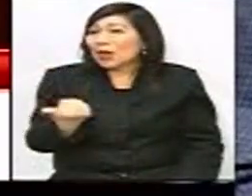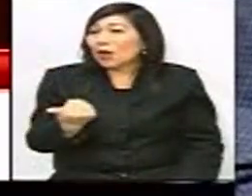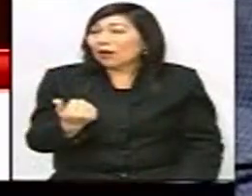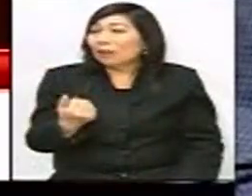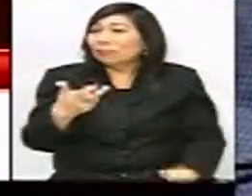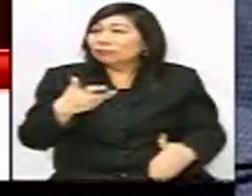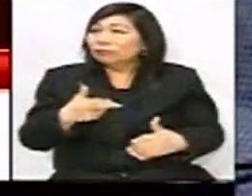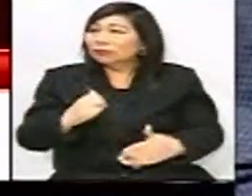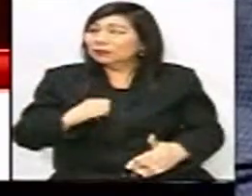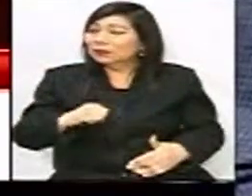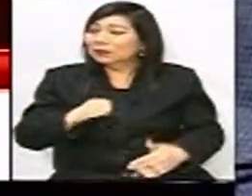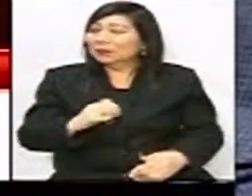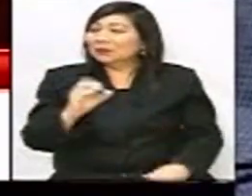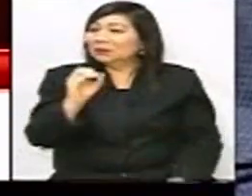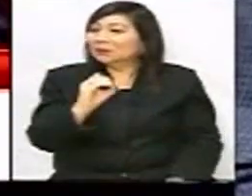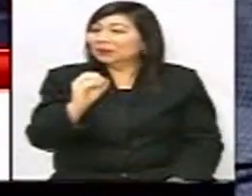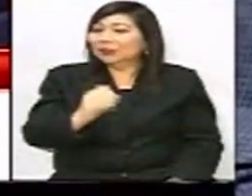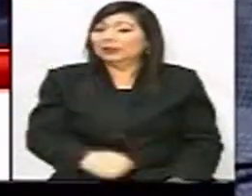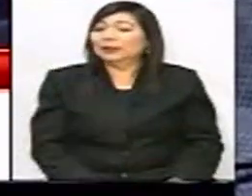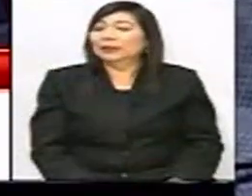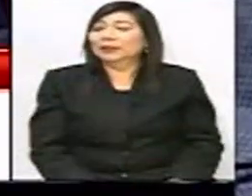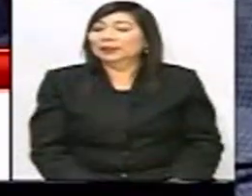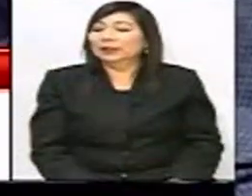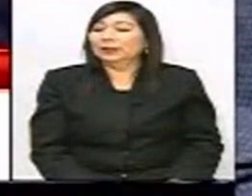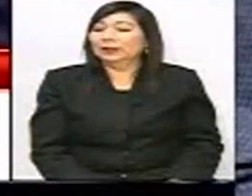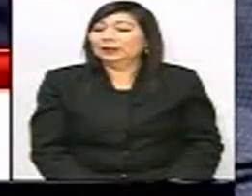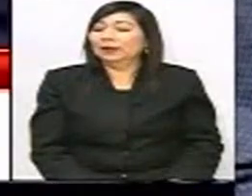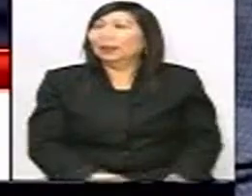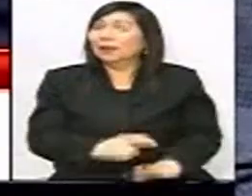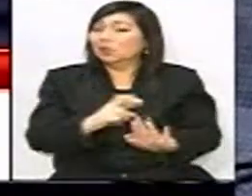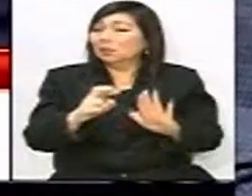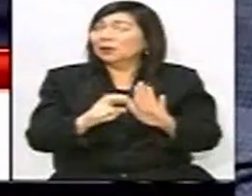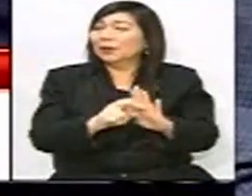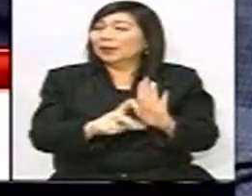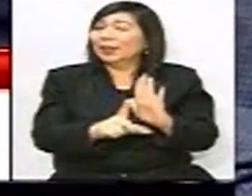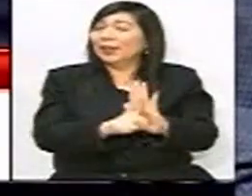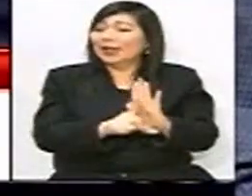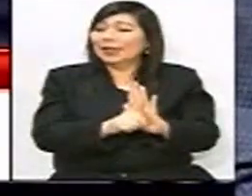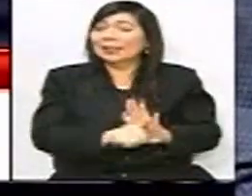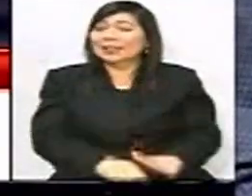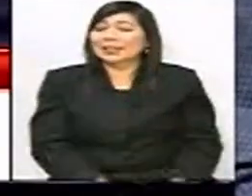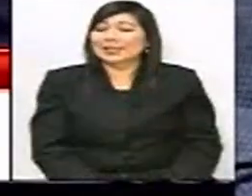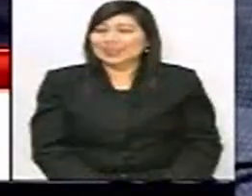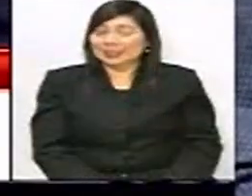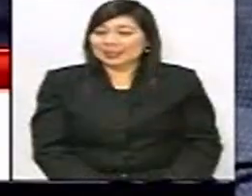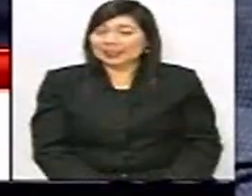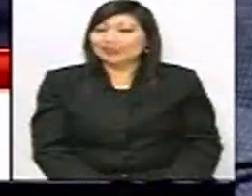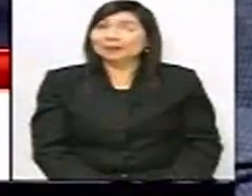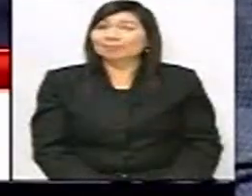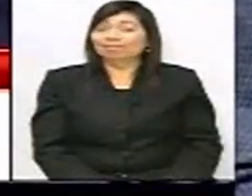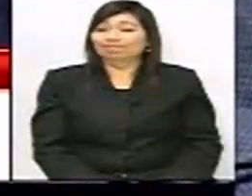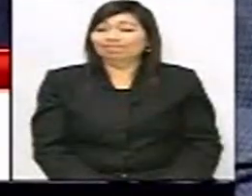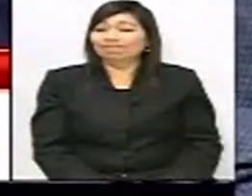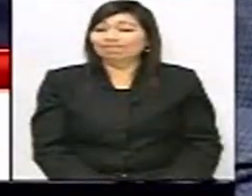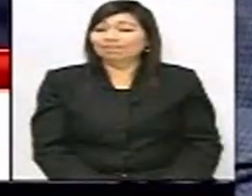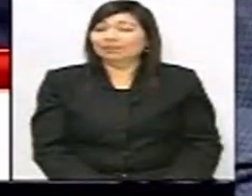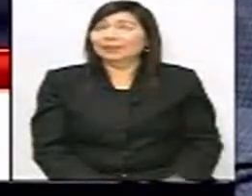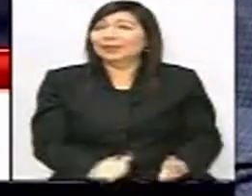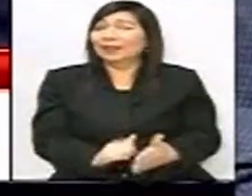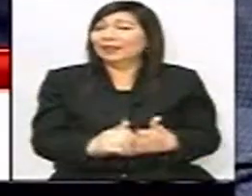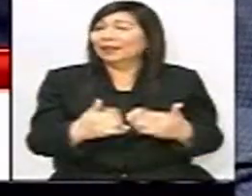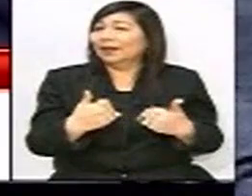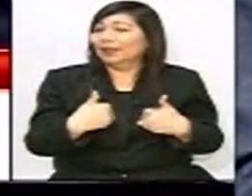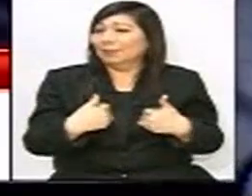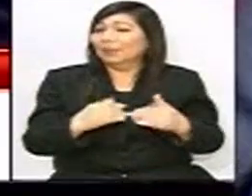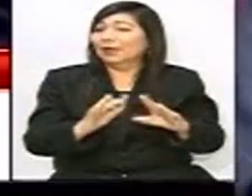de transitabilidad, cero. Hay un proyecto de ley, señor presidente, de ambos presidentes, que